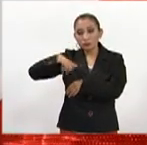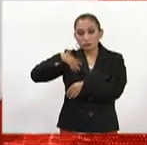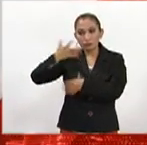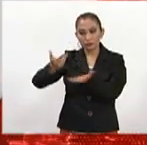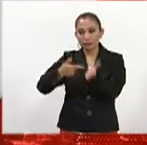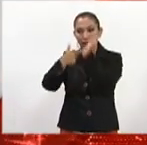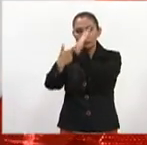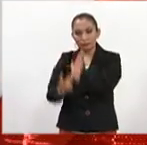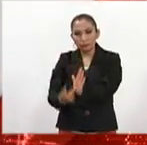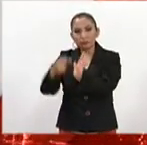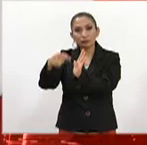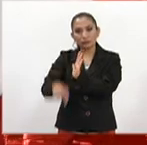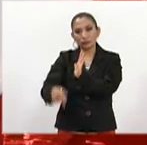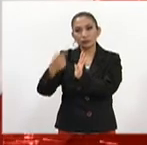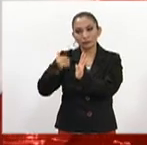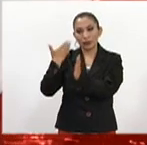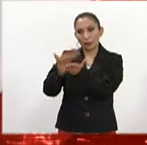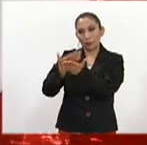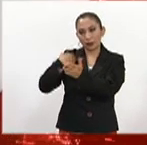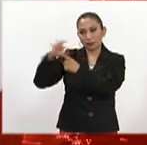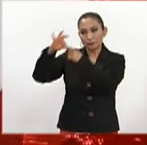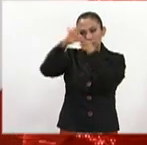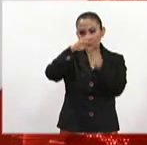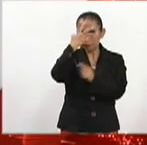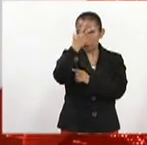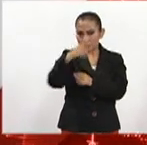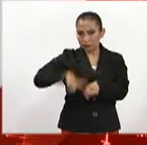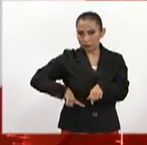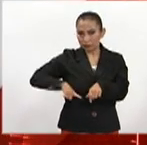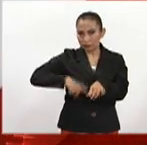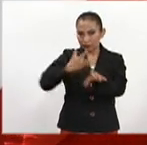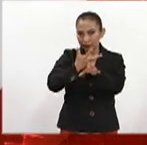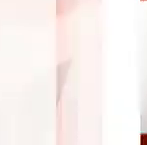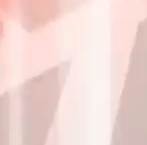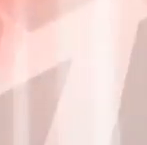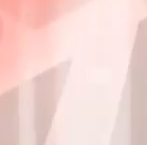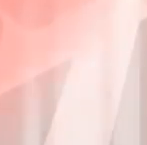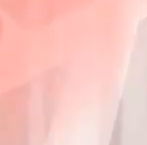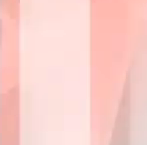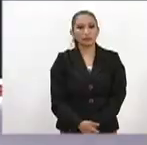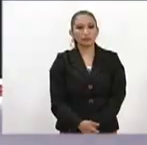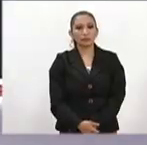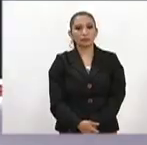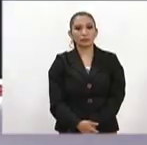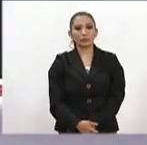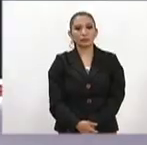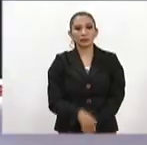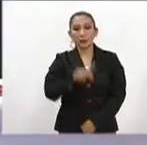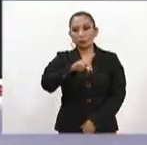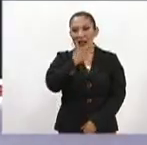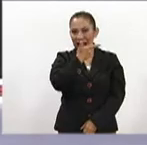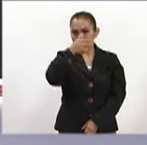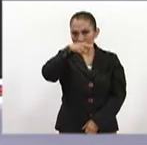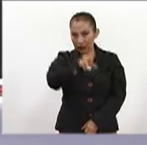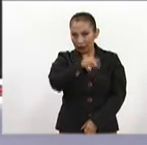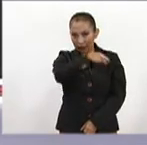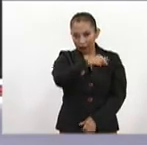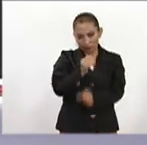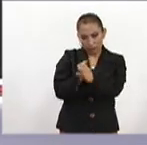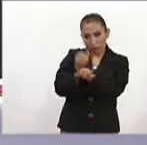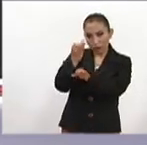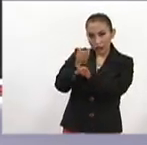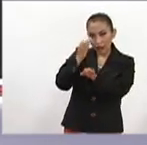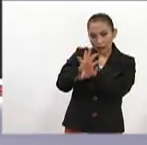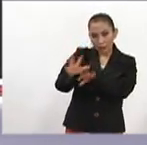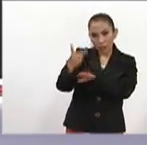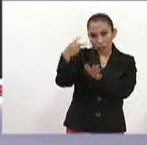en su momento las solicitudes de extradición formal al gobierno americano. La Procuraduría General de la República investiga